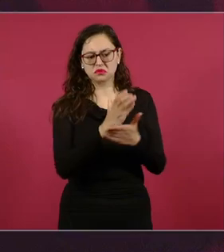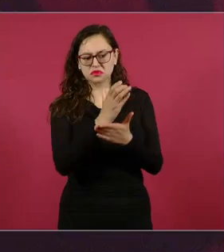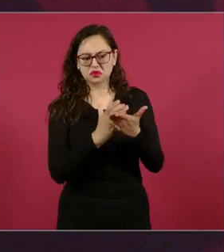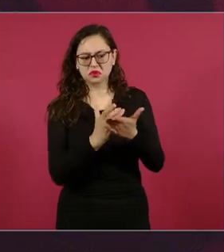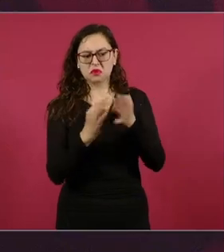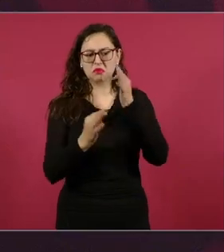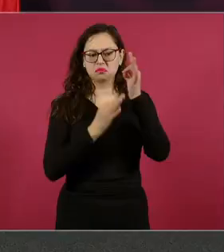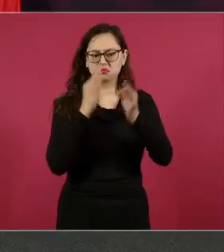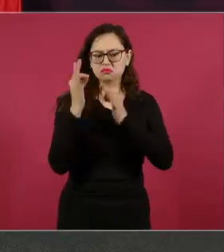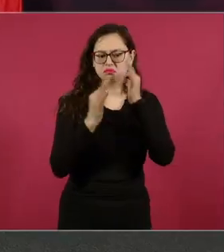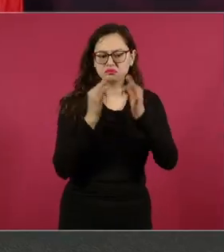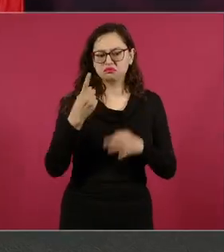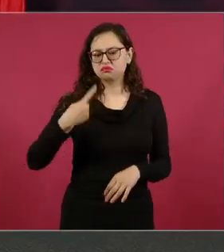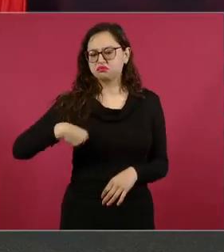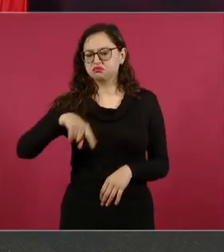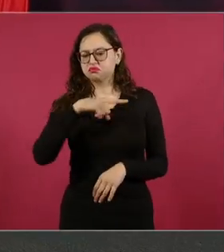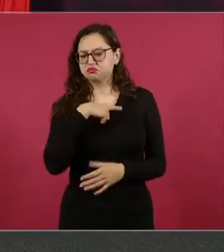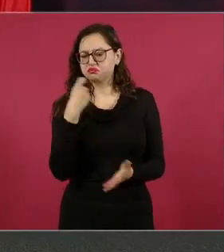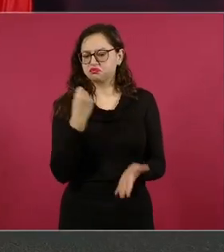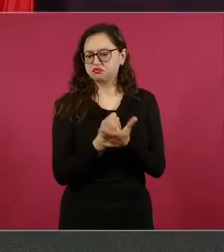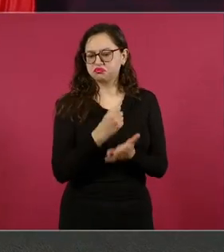a dar